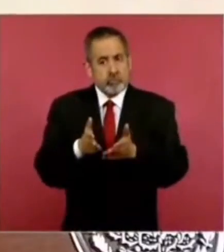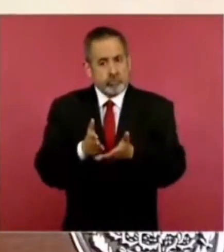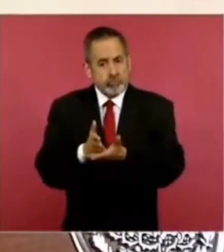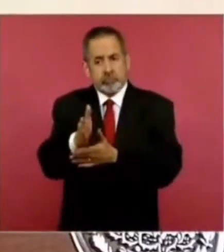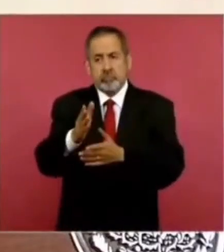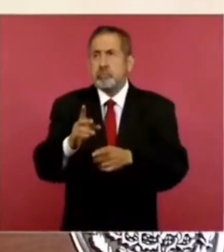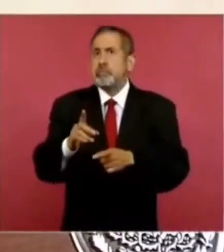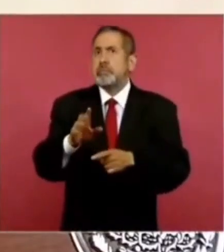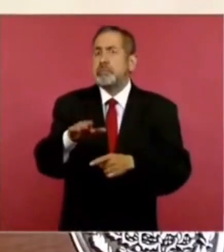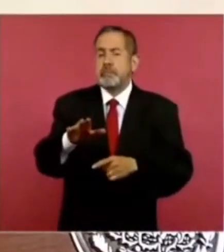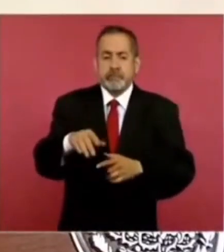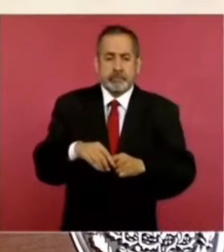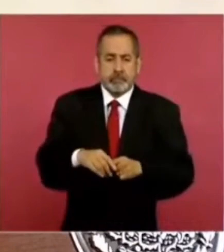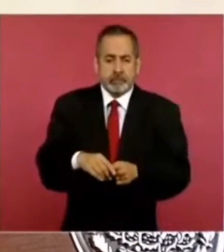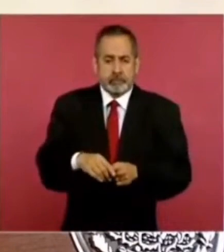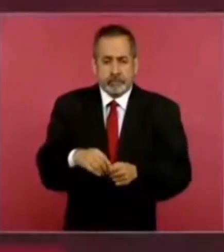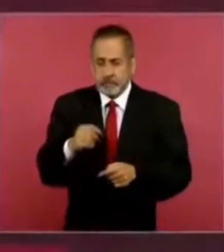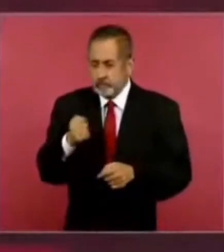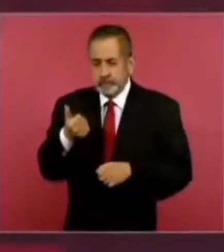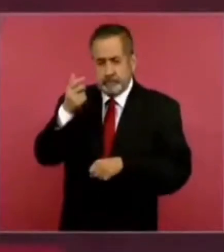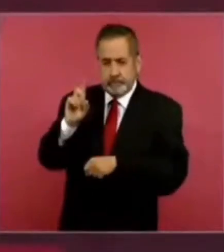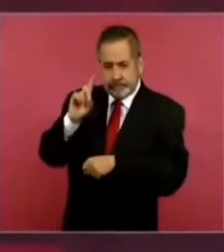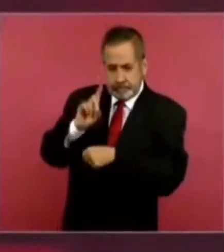Desde el primer día